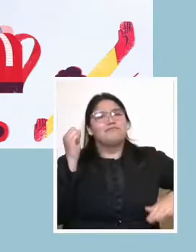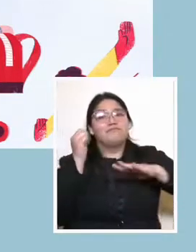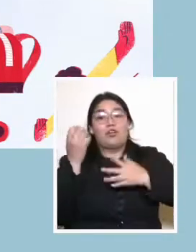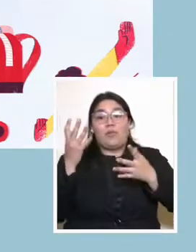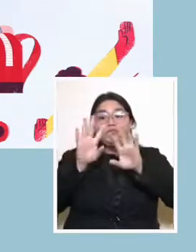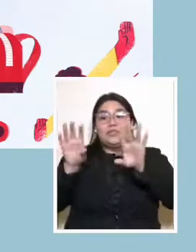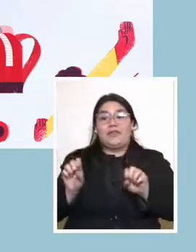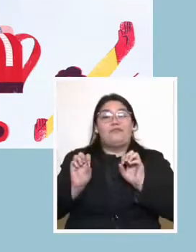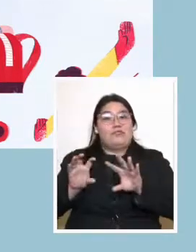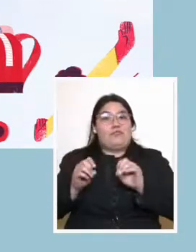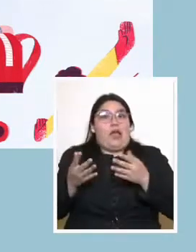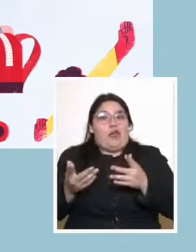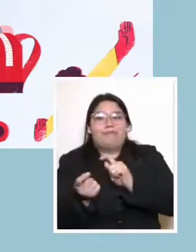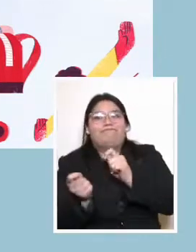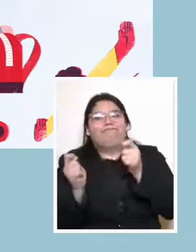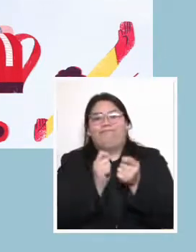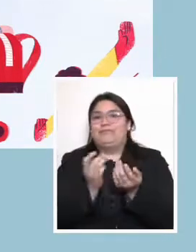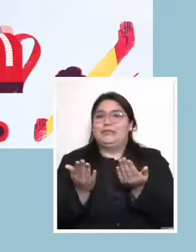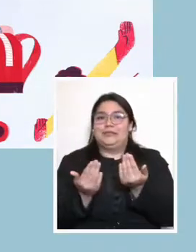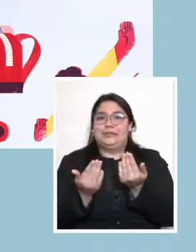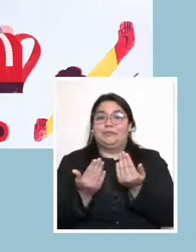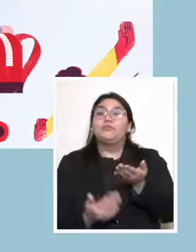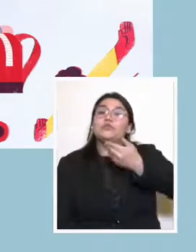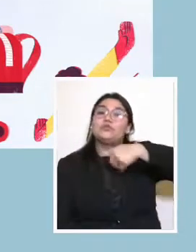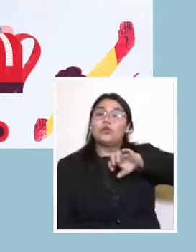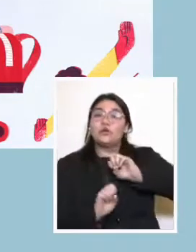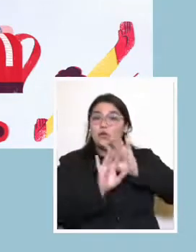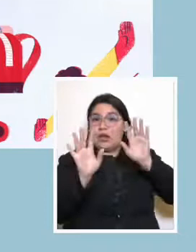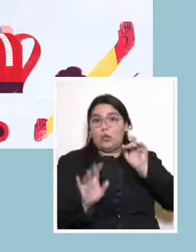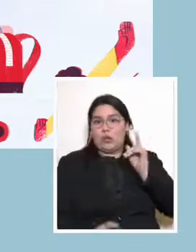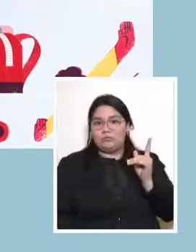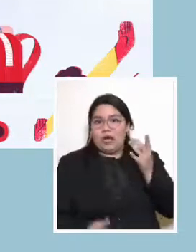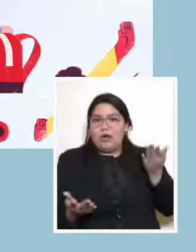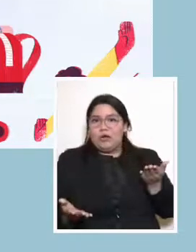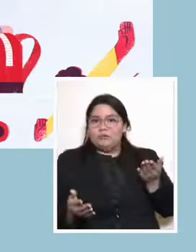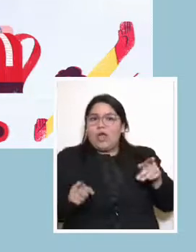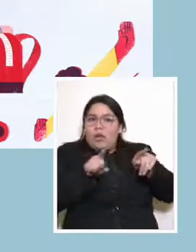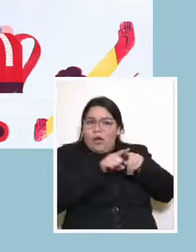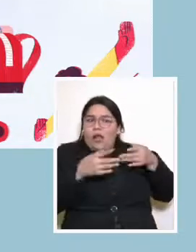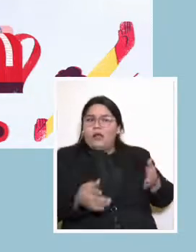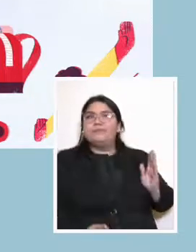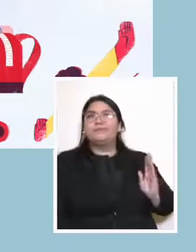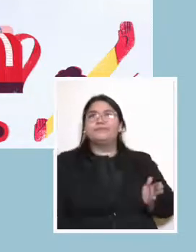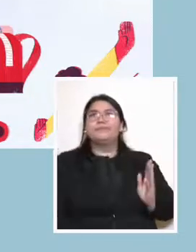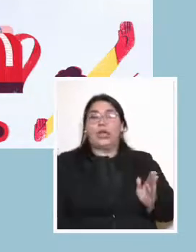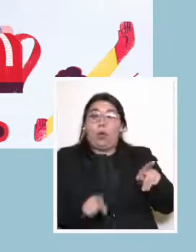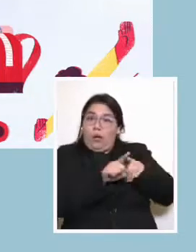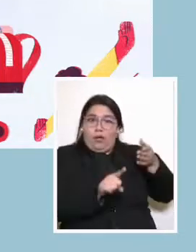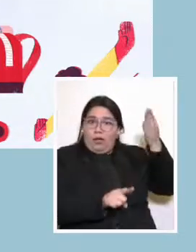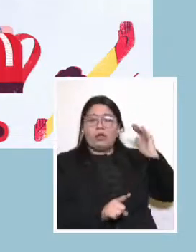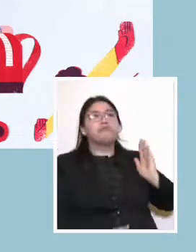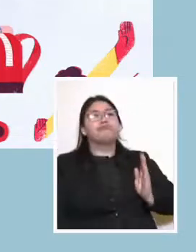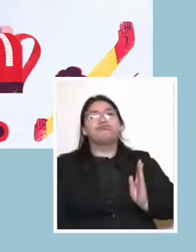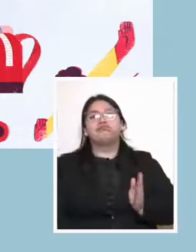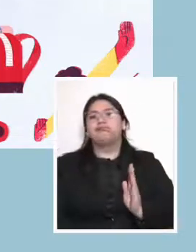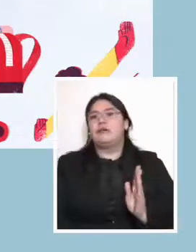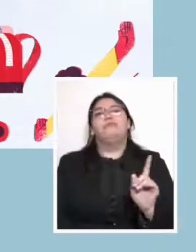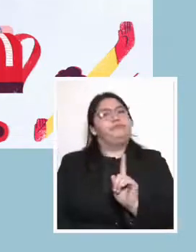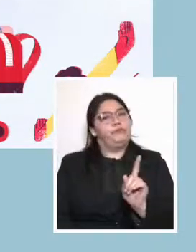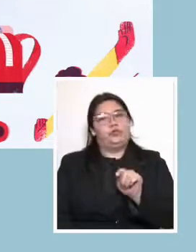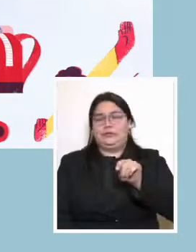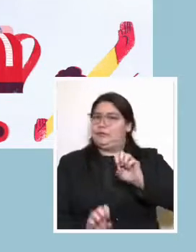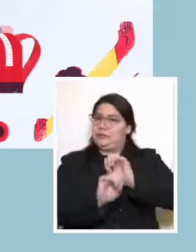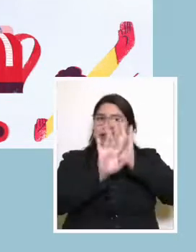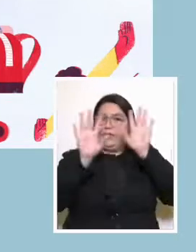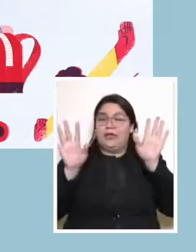educativo actual. Lo que tenemos muy claro es que no podemos seguir como estamos o como estábamos y que debemos aprovechar